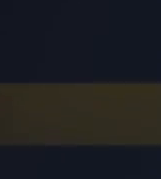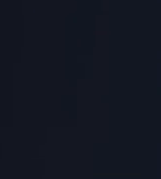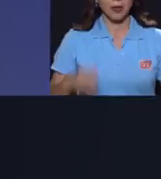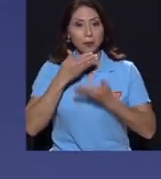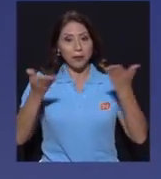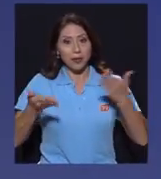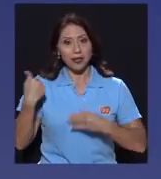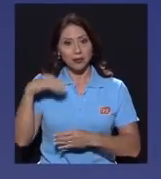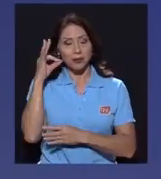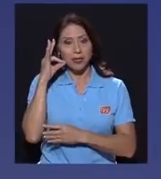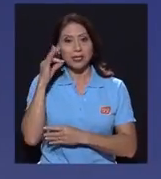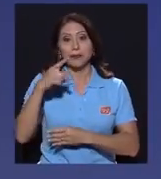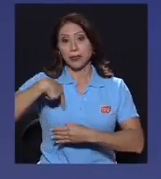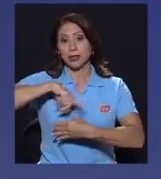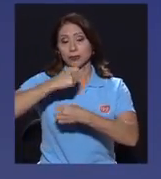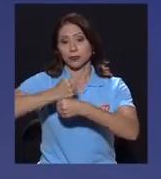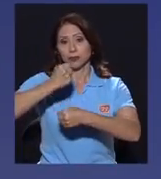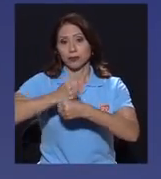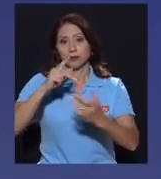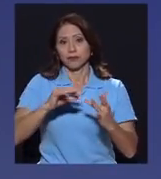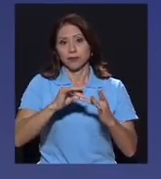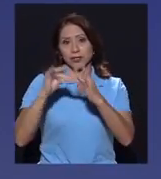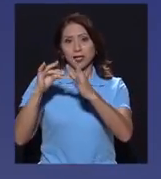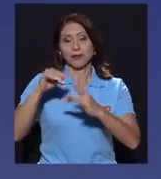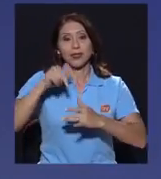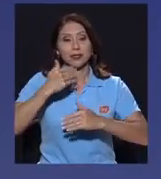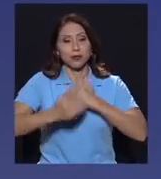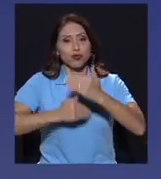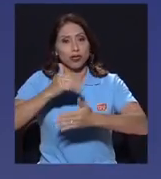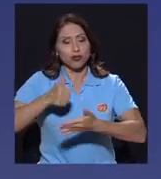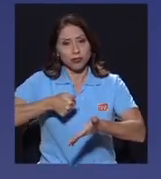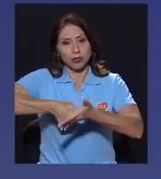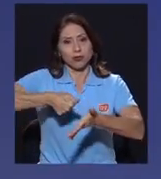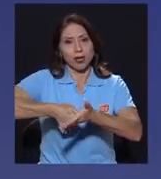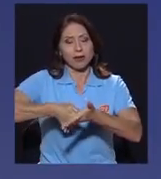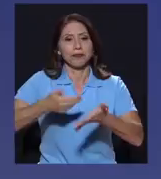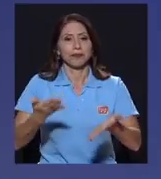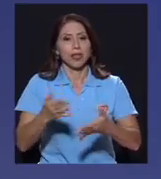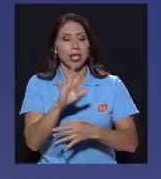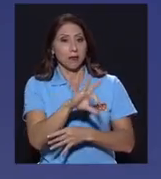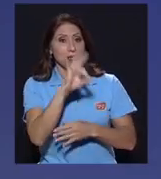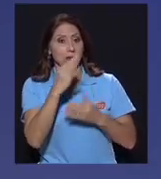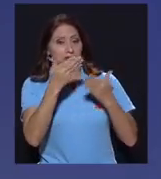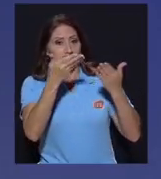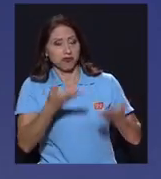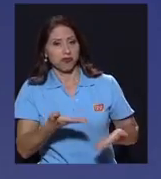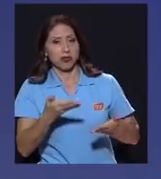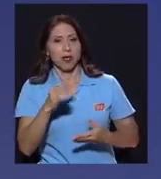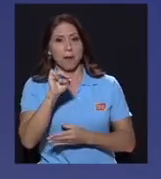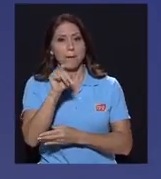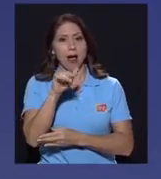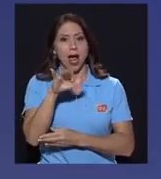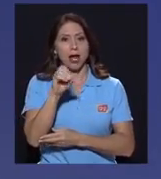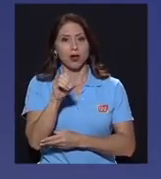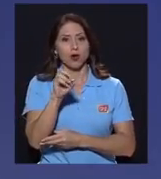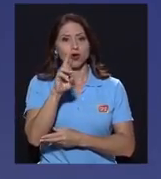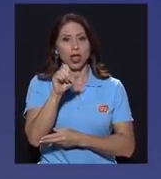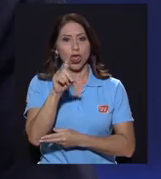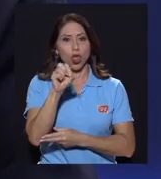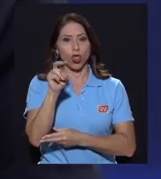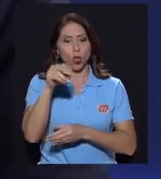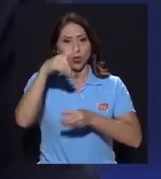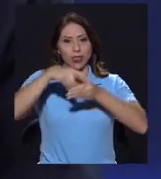bienvenidos y bienvenidas estamos haciendo un trabajo especial en este proceso electoral invitamos nada más y nada menos cuidado mario redondo